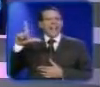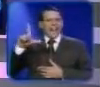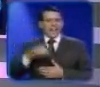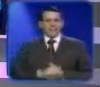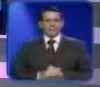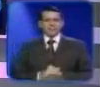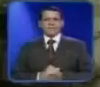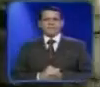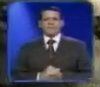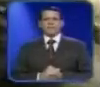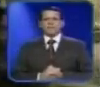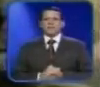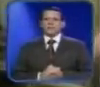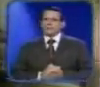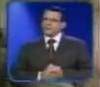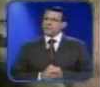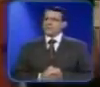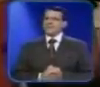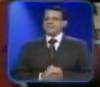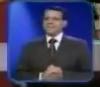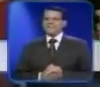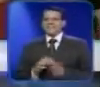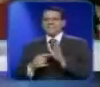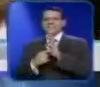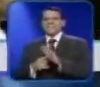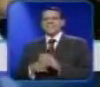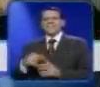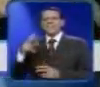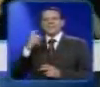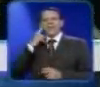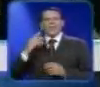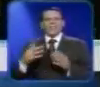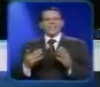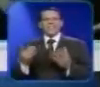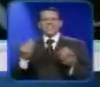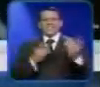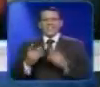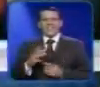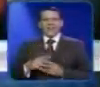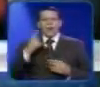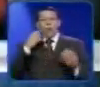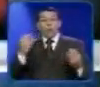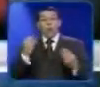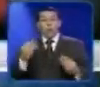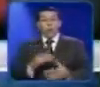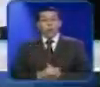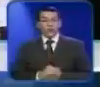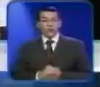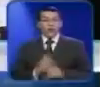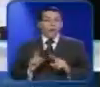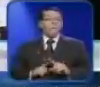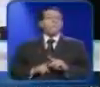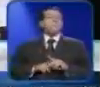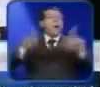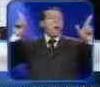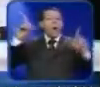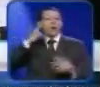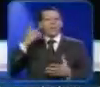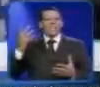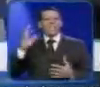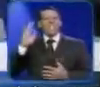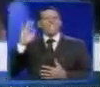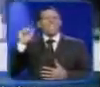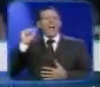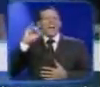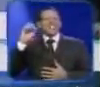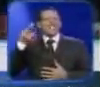soy. Obama ha sabido lucir de la mano de nuevos diseñadores espectaculares atuendos y así catapultarlos al mundo internacional del fashion.